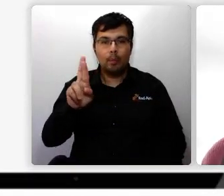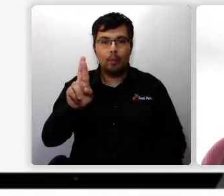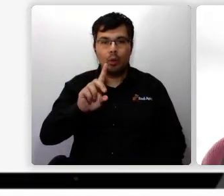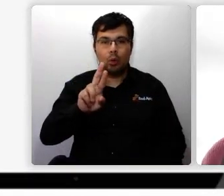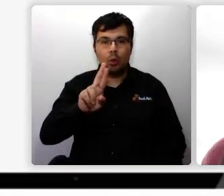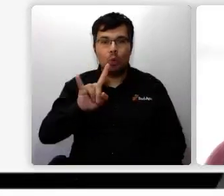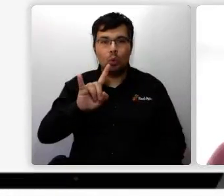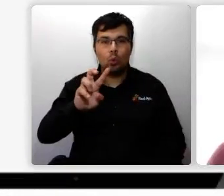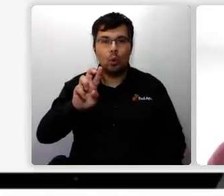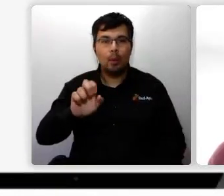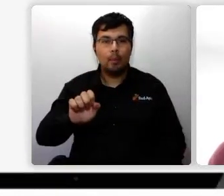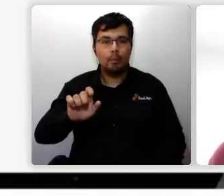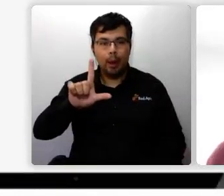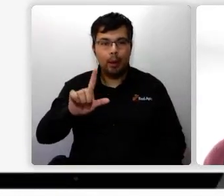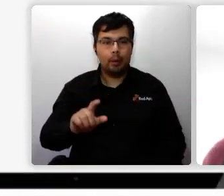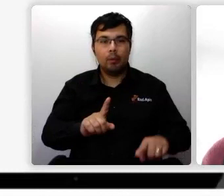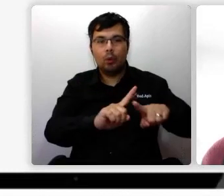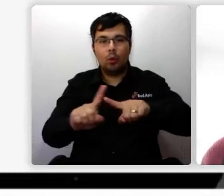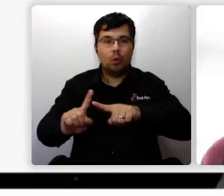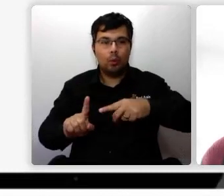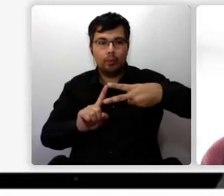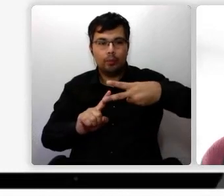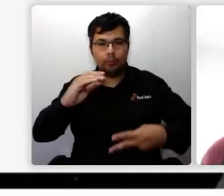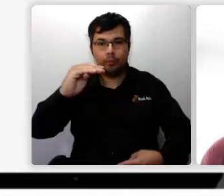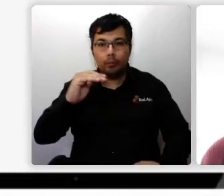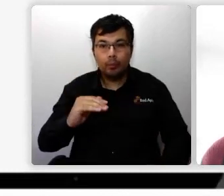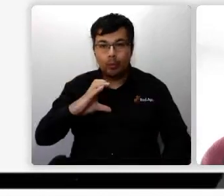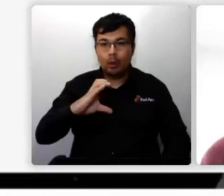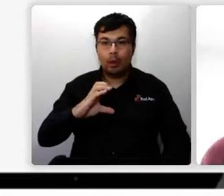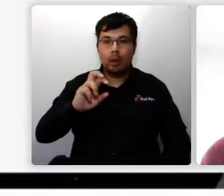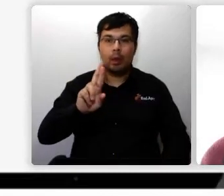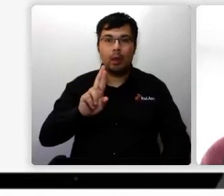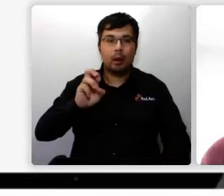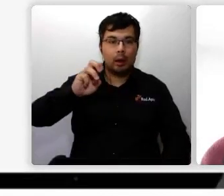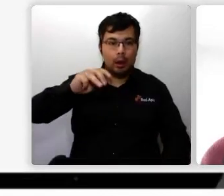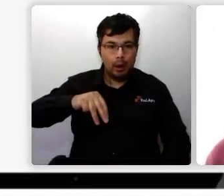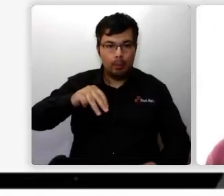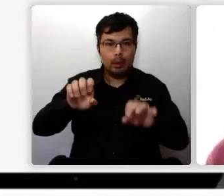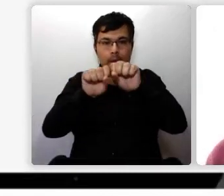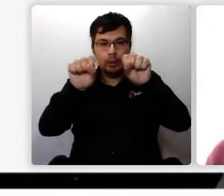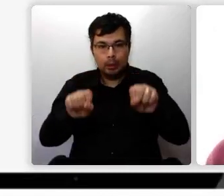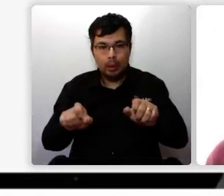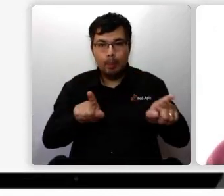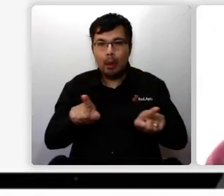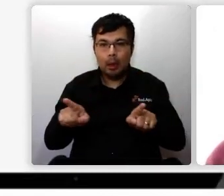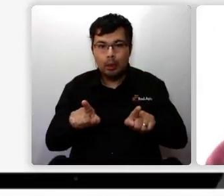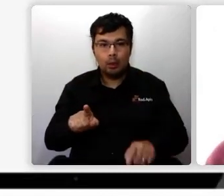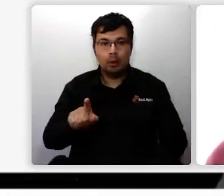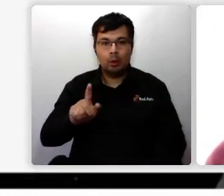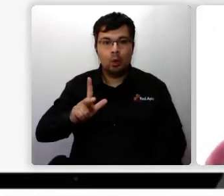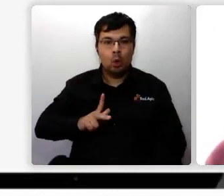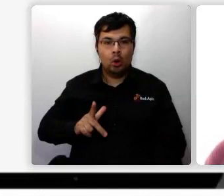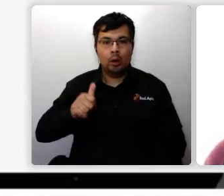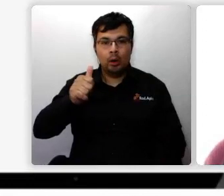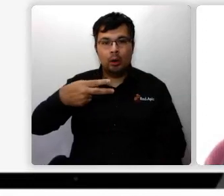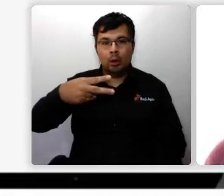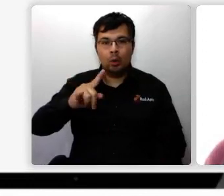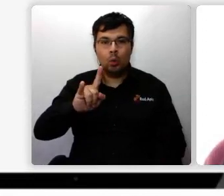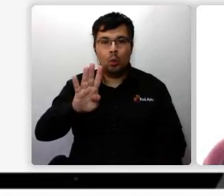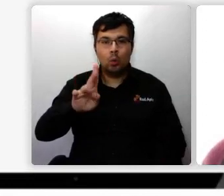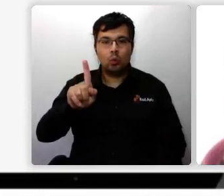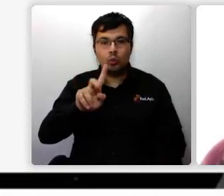de HubSpot, también Sugar, Soho CRM, y herramientas que tienen que ver con esta parte analítica y de información como Oracle